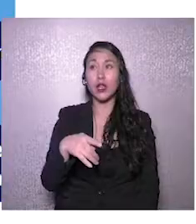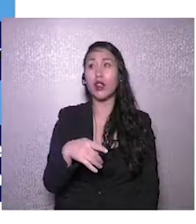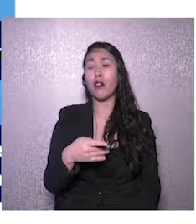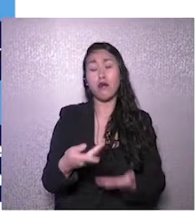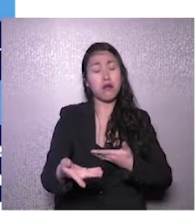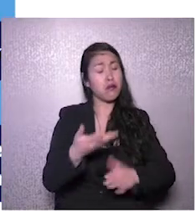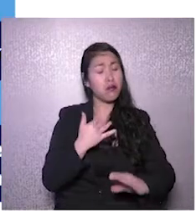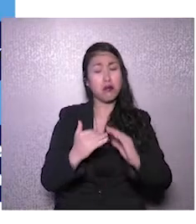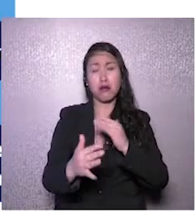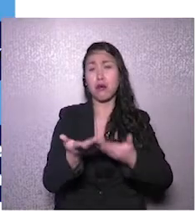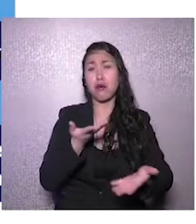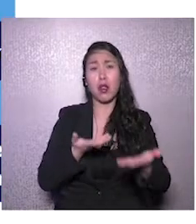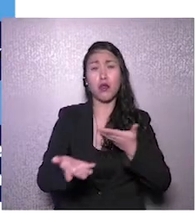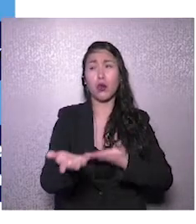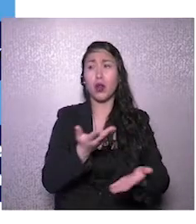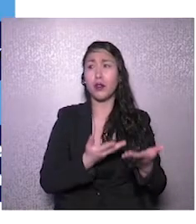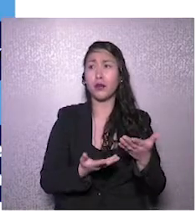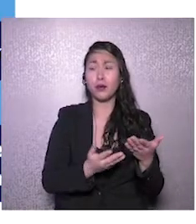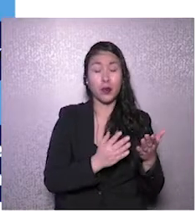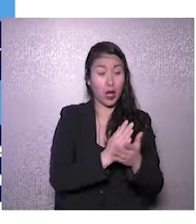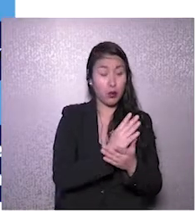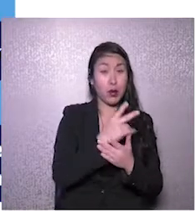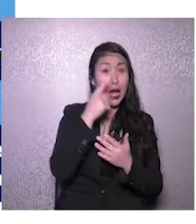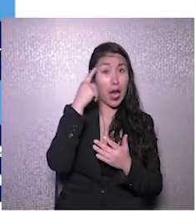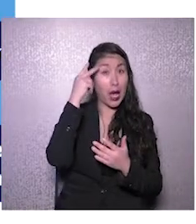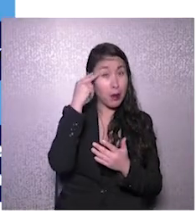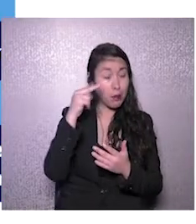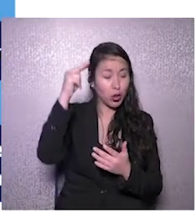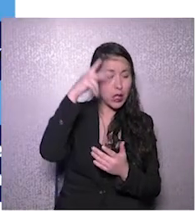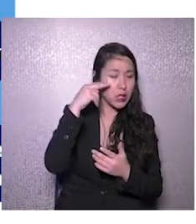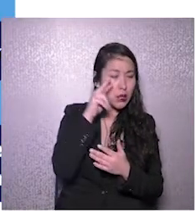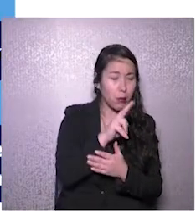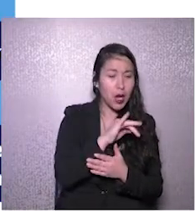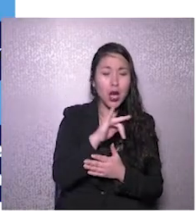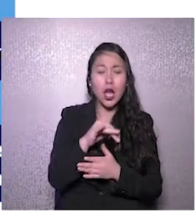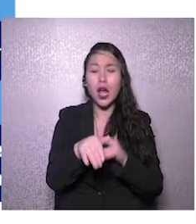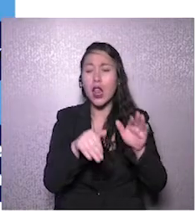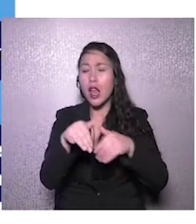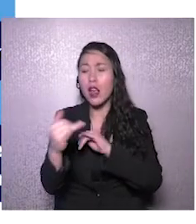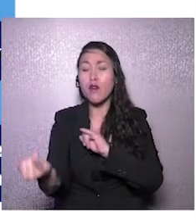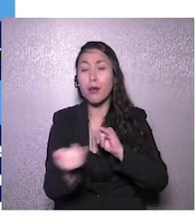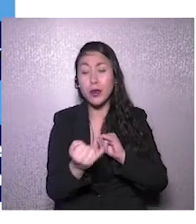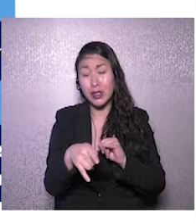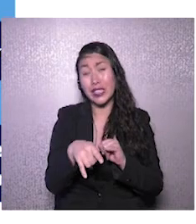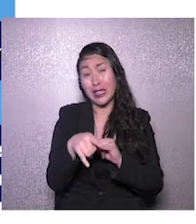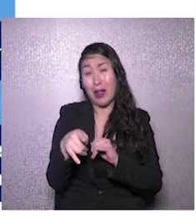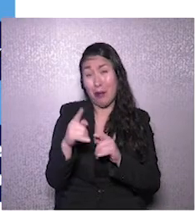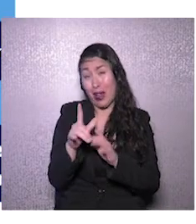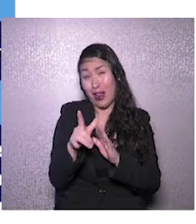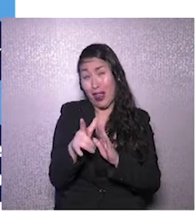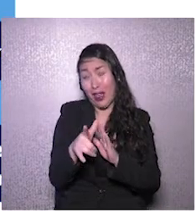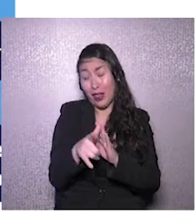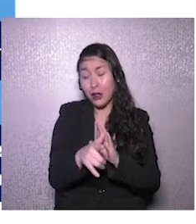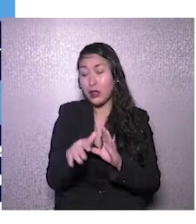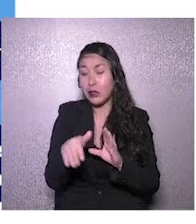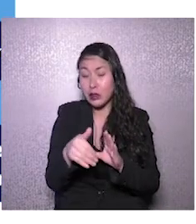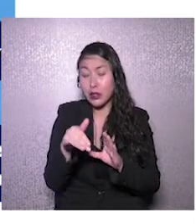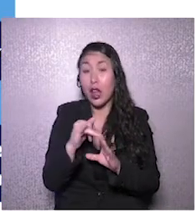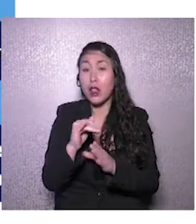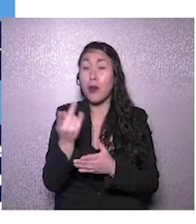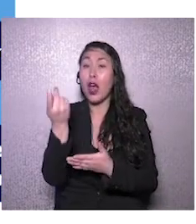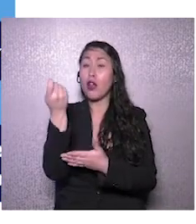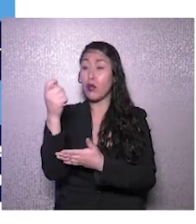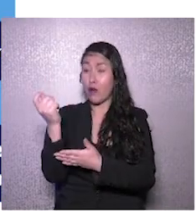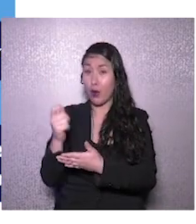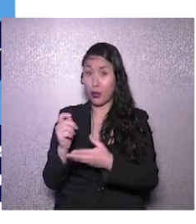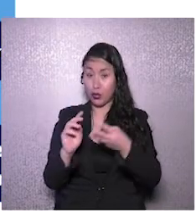habitual, en el que hay una hipótesis, hay una recolección de datos, que es el proceso más lento habitualmente. Hay una evaluación de lo que